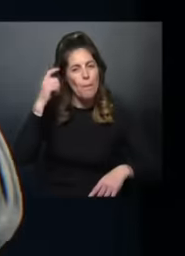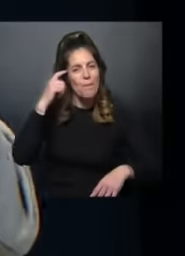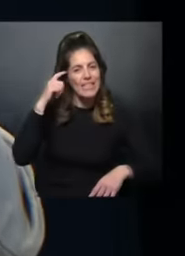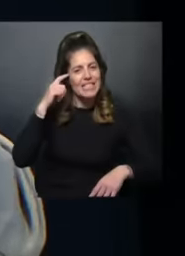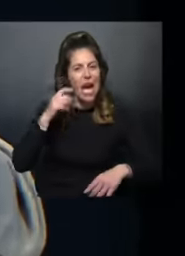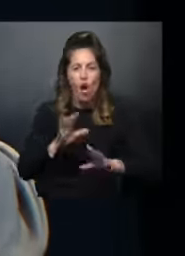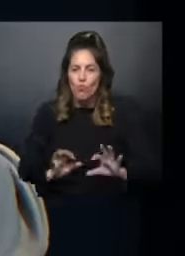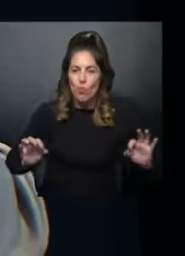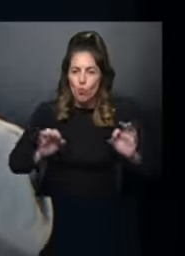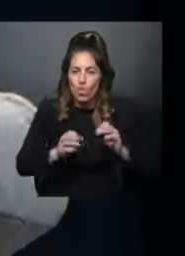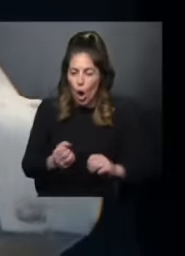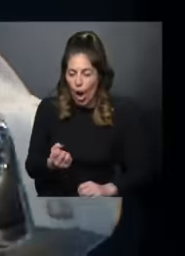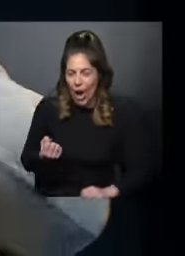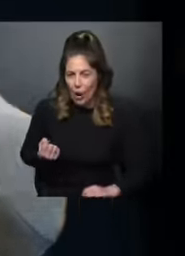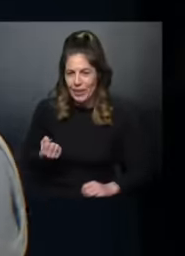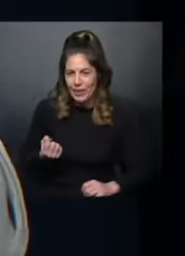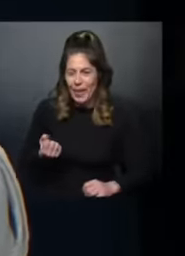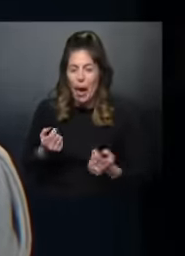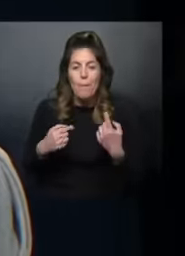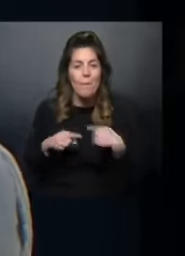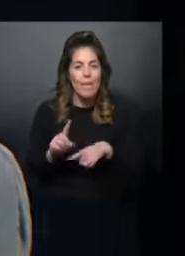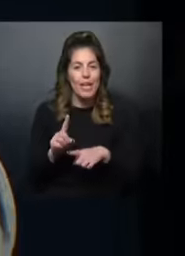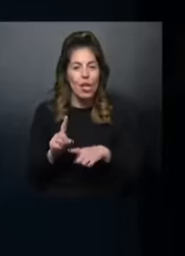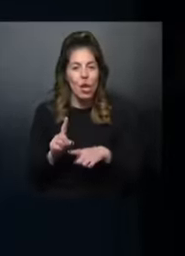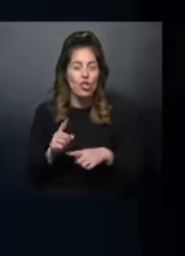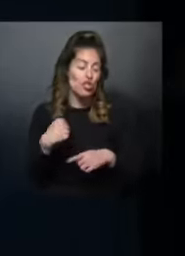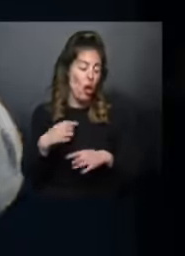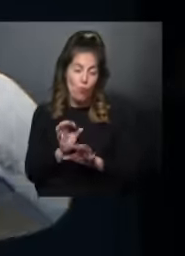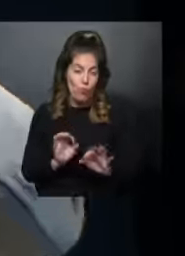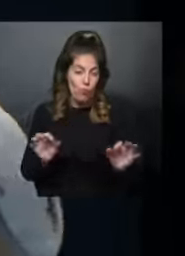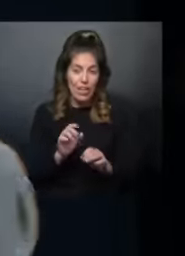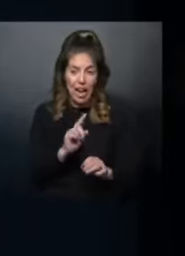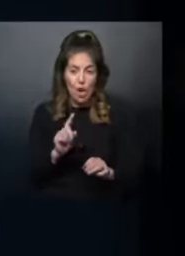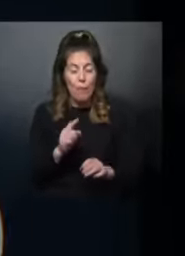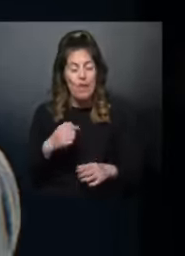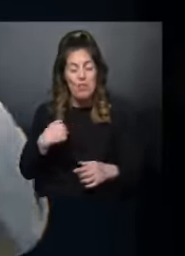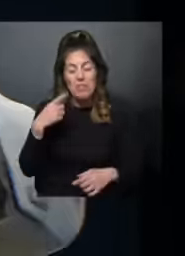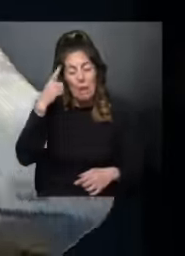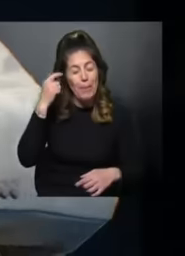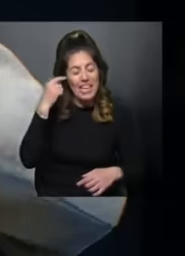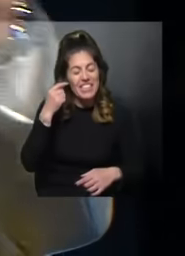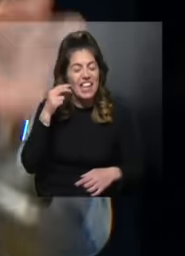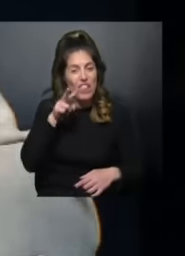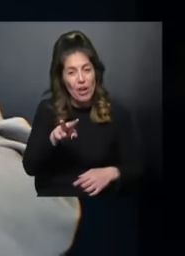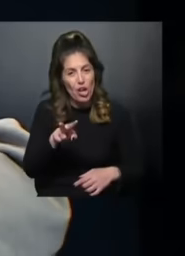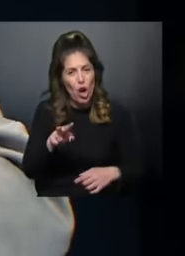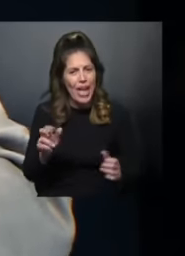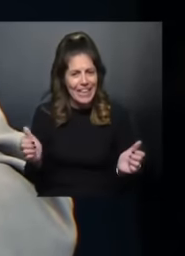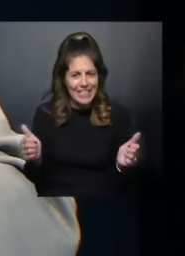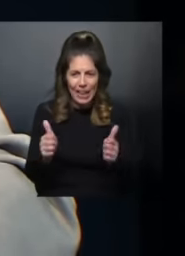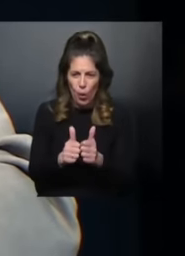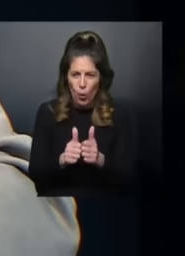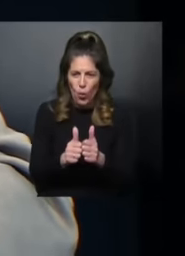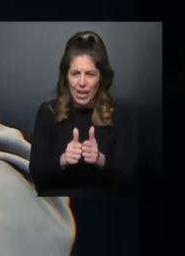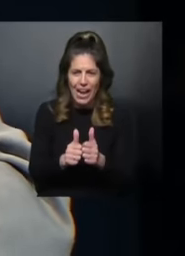ahí. Y la experiencia que no soy músico, pero de tratarlos es de que se juntan, que tocan. El otro día estuvo